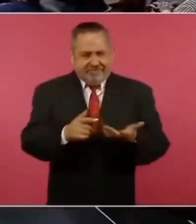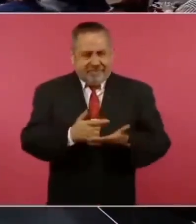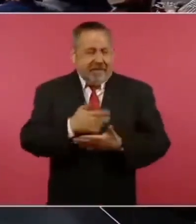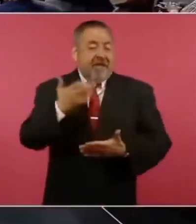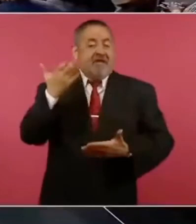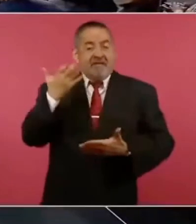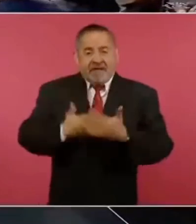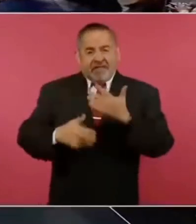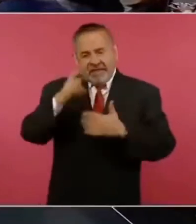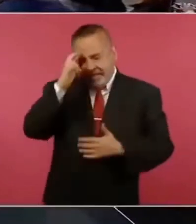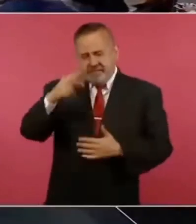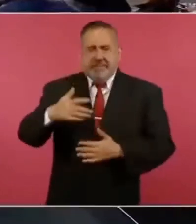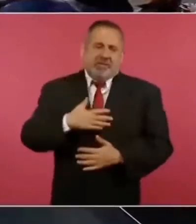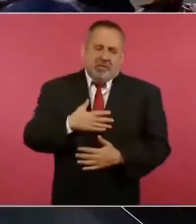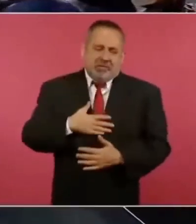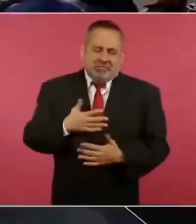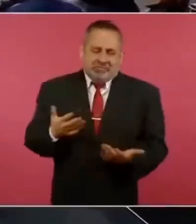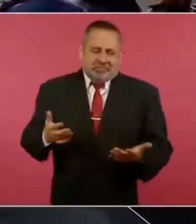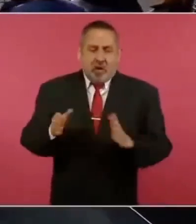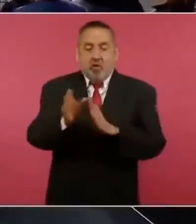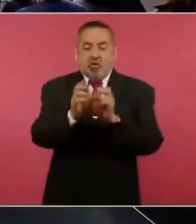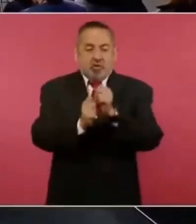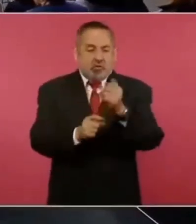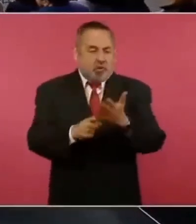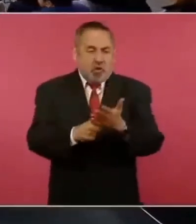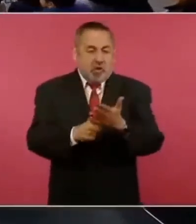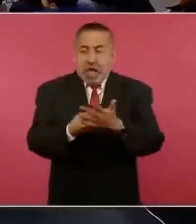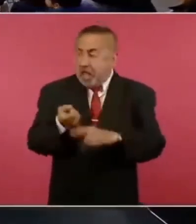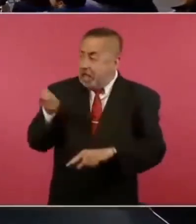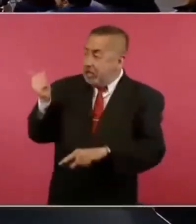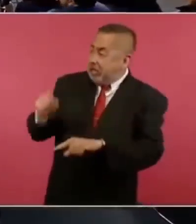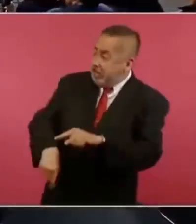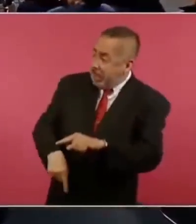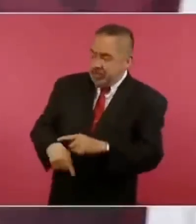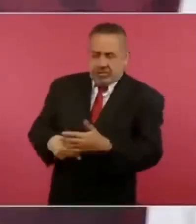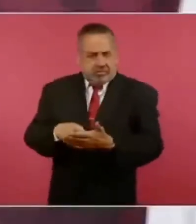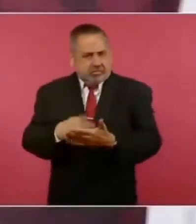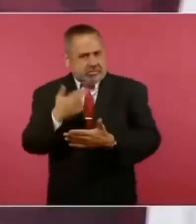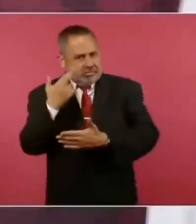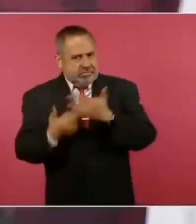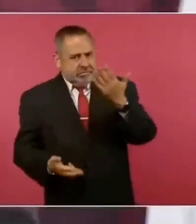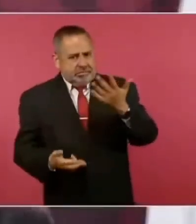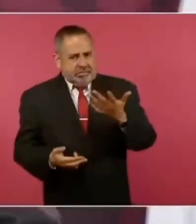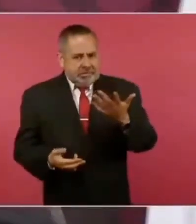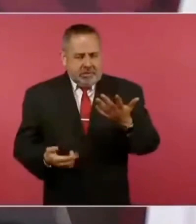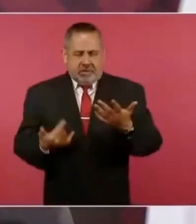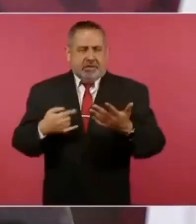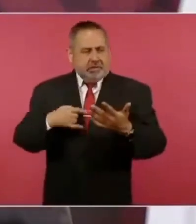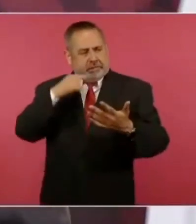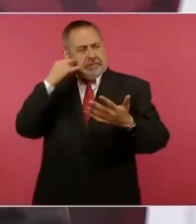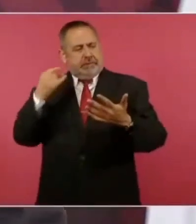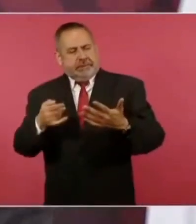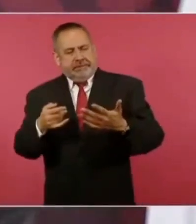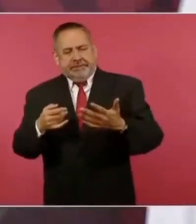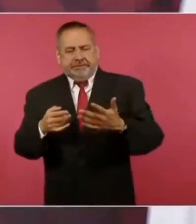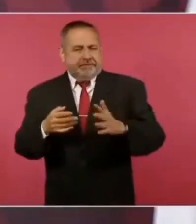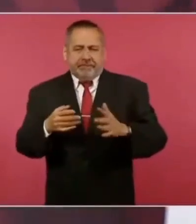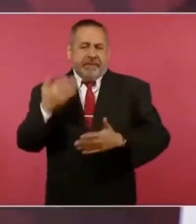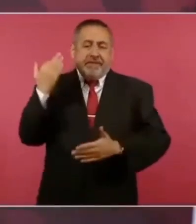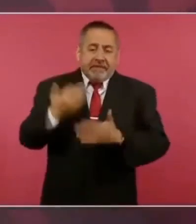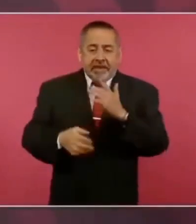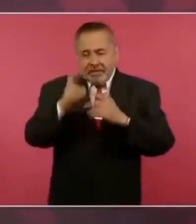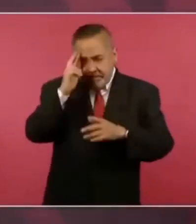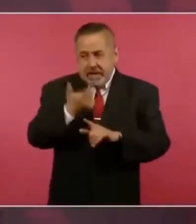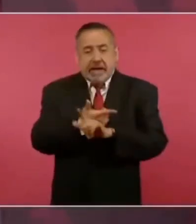violación a la Constitución y, desde luego, un agravio a la libertad de